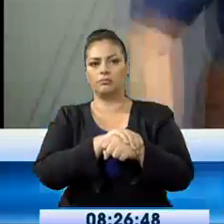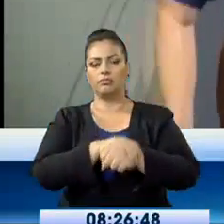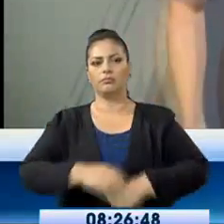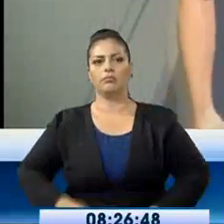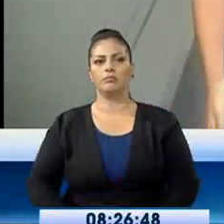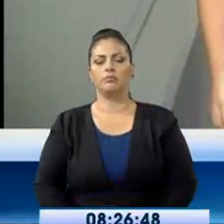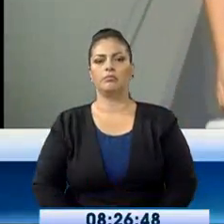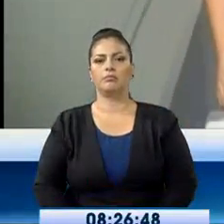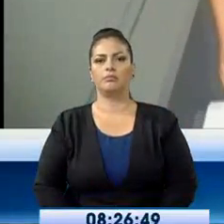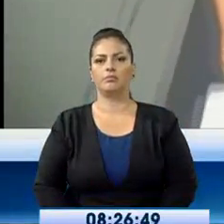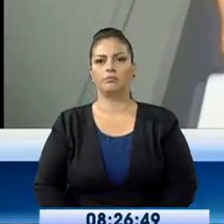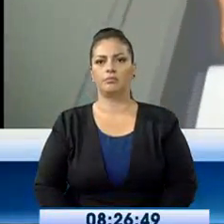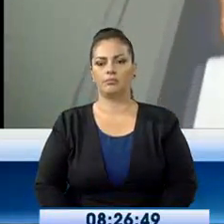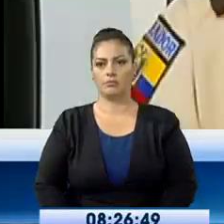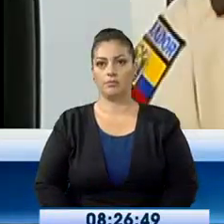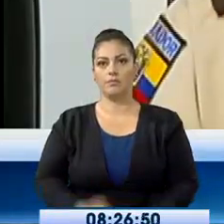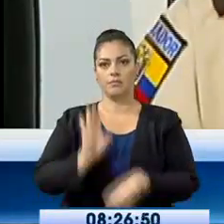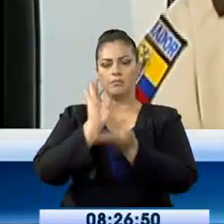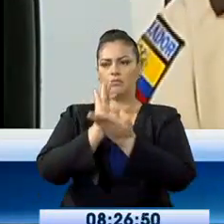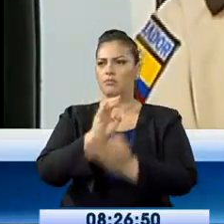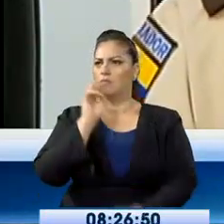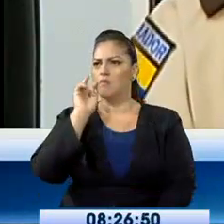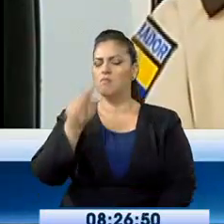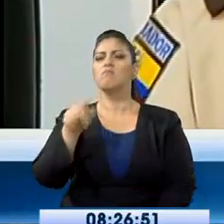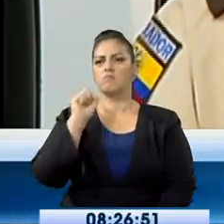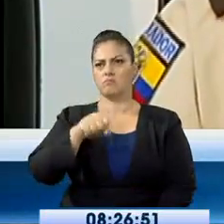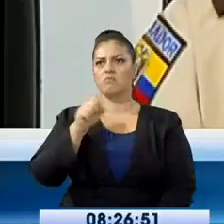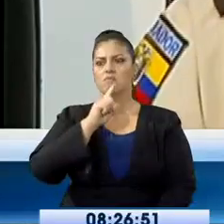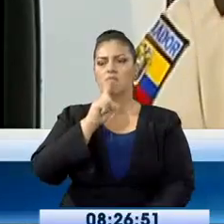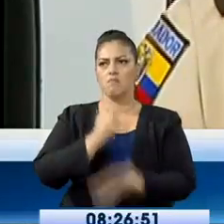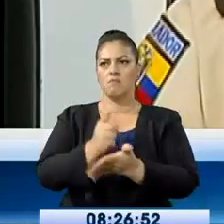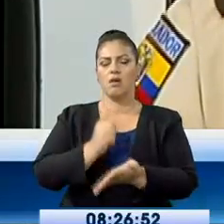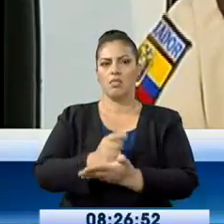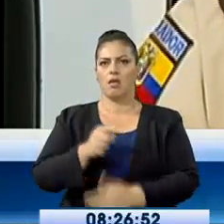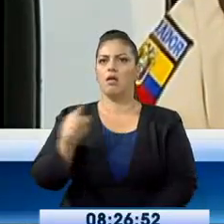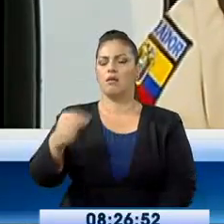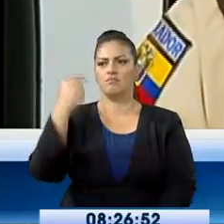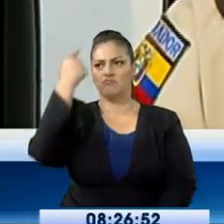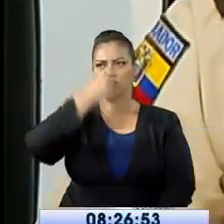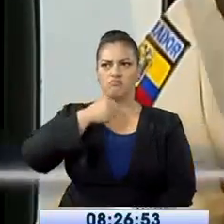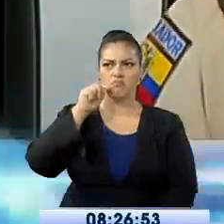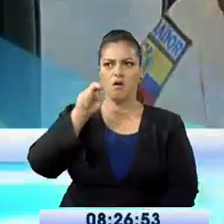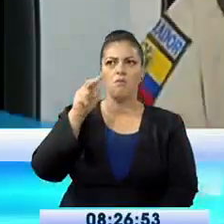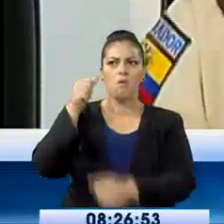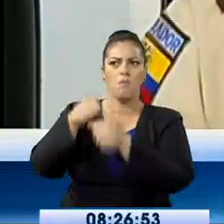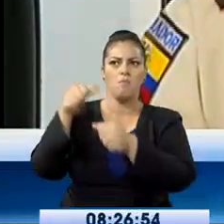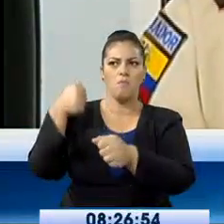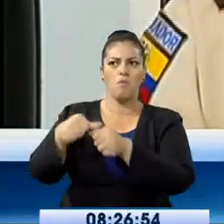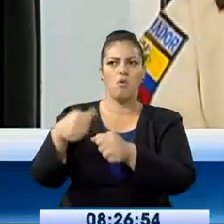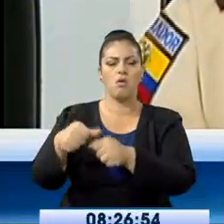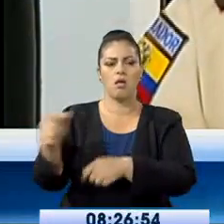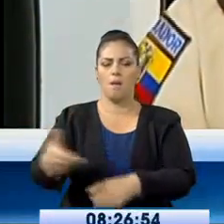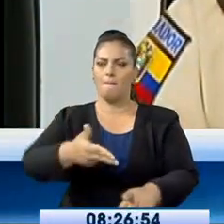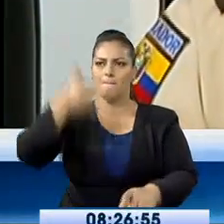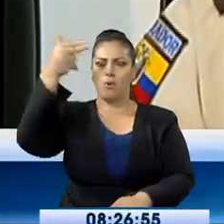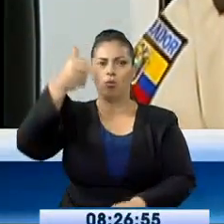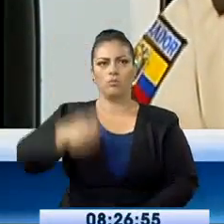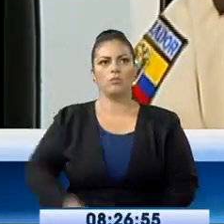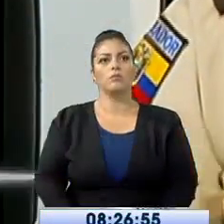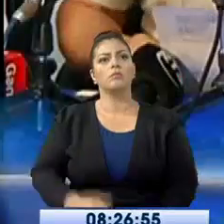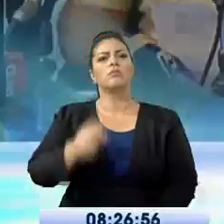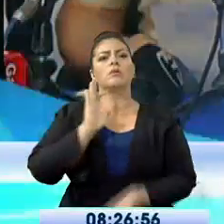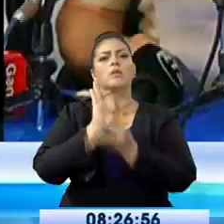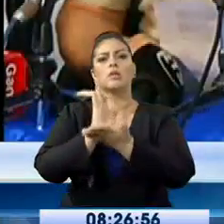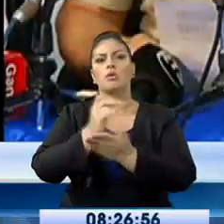plenamente reconocida incluso por un testigo cuya reserva de su nombre guardamos por la ciudad correspondiente, pero además por medios